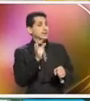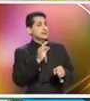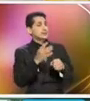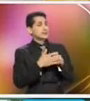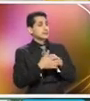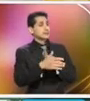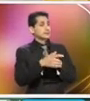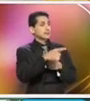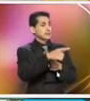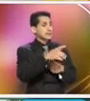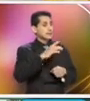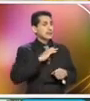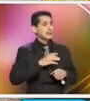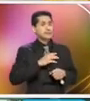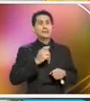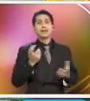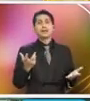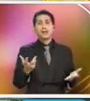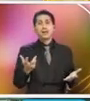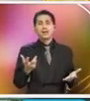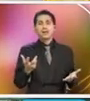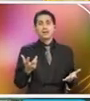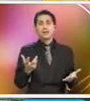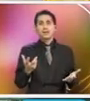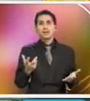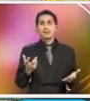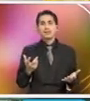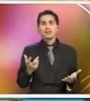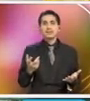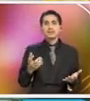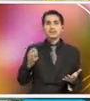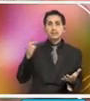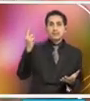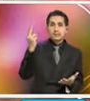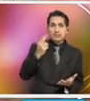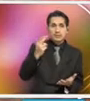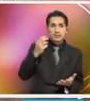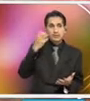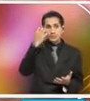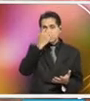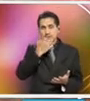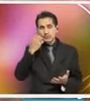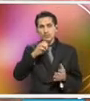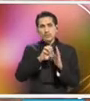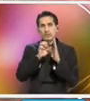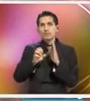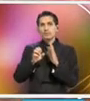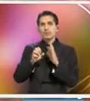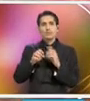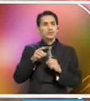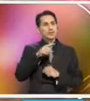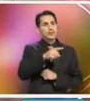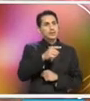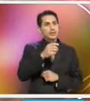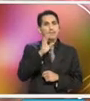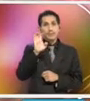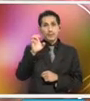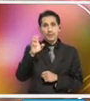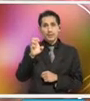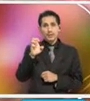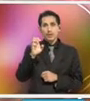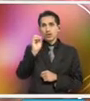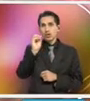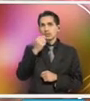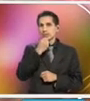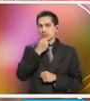pero sí es importante estar alertas de si hay palidez, si hay fatiga, hay pérdida de peso, y cuando